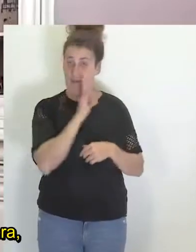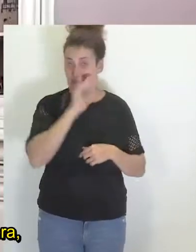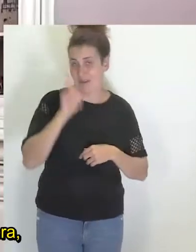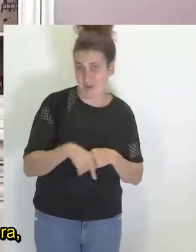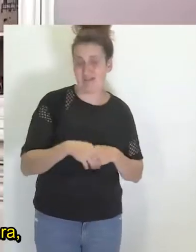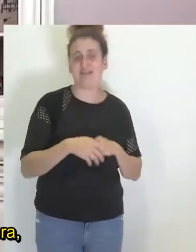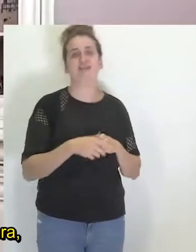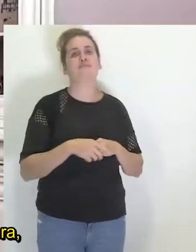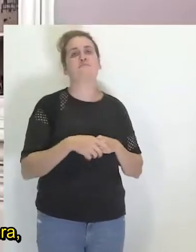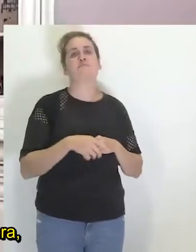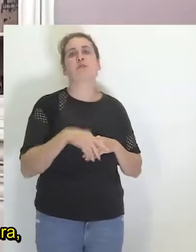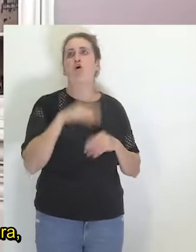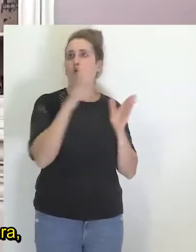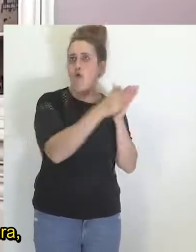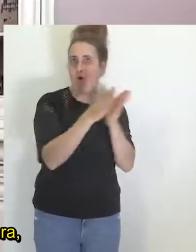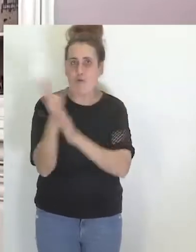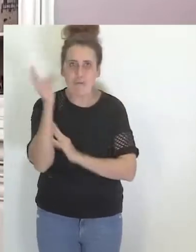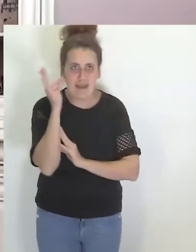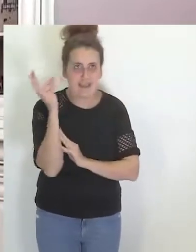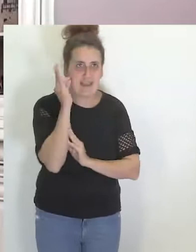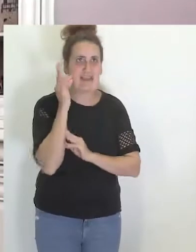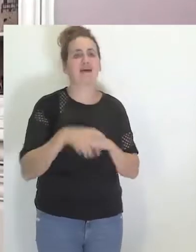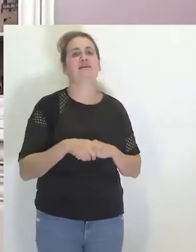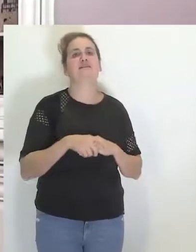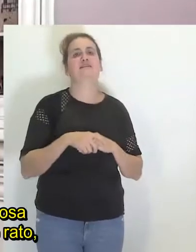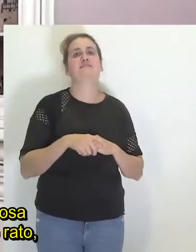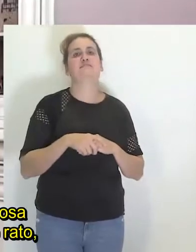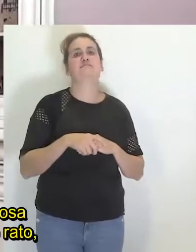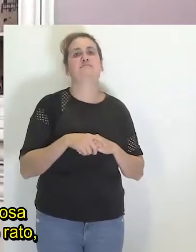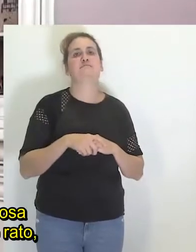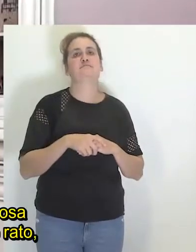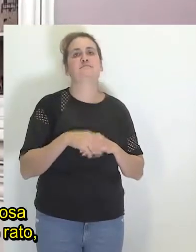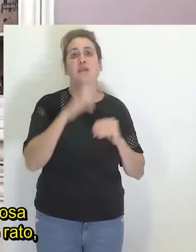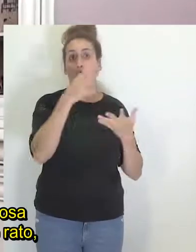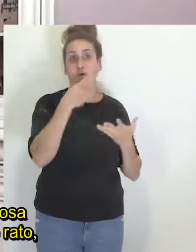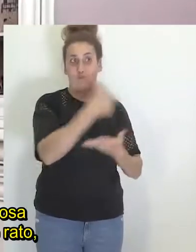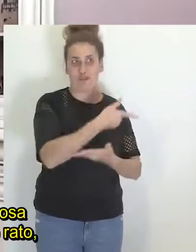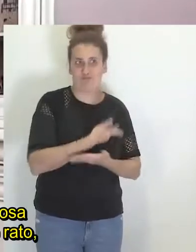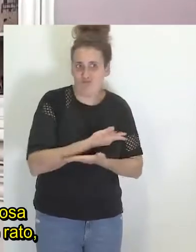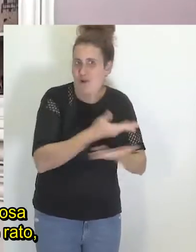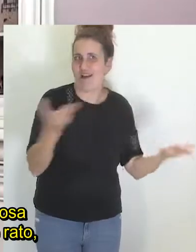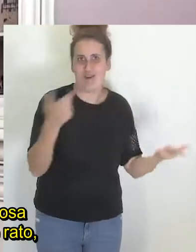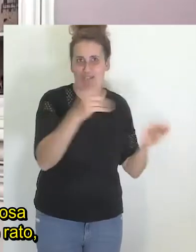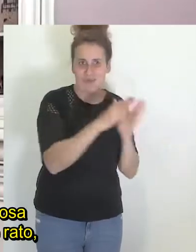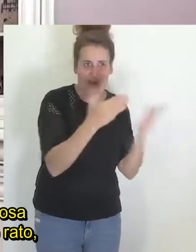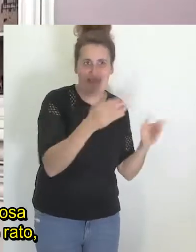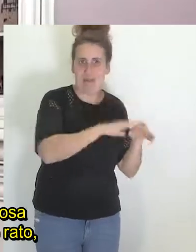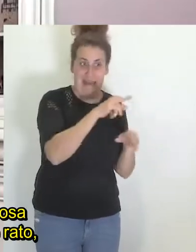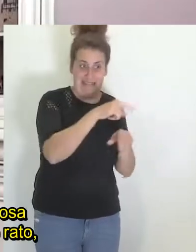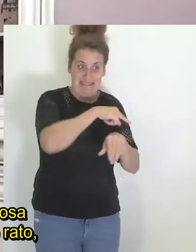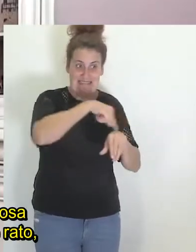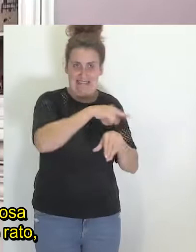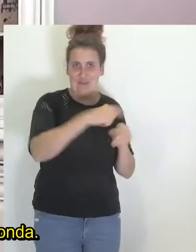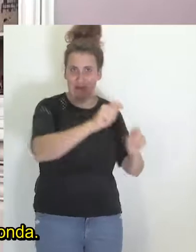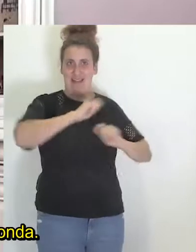madre, como compañera y bueno, pues como hoy muy generosa en su agenda para darnos